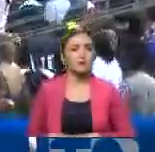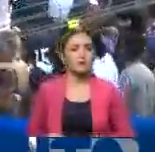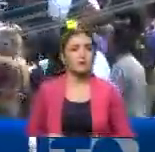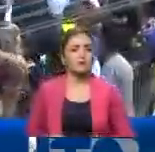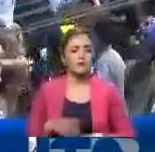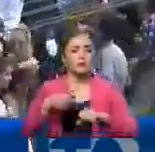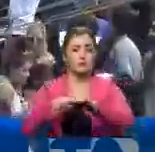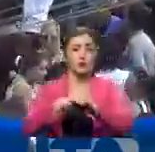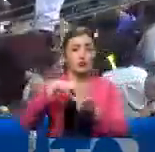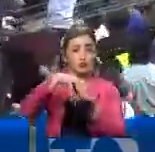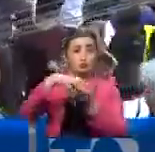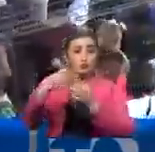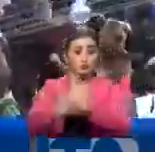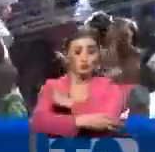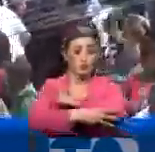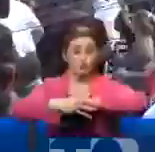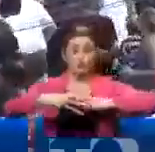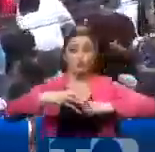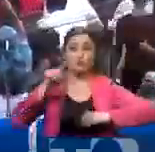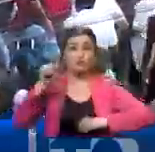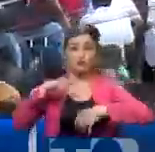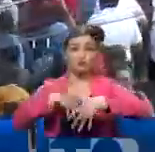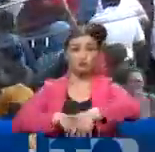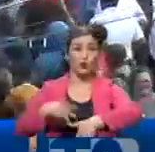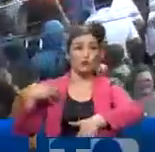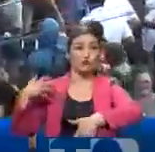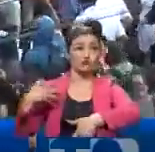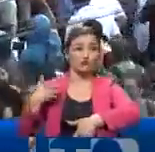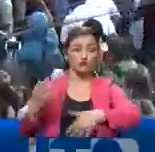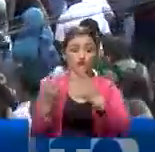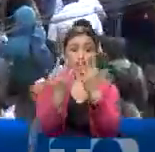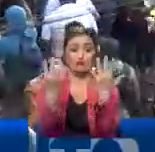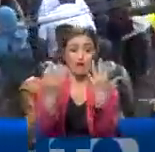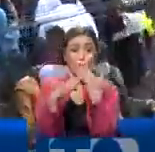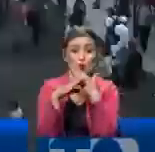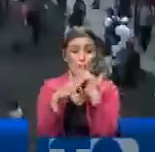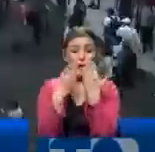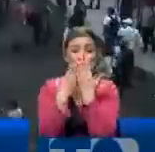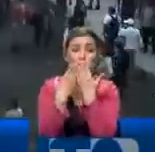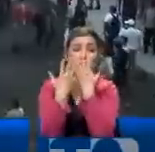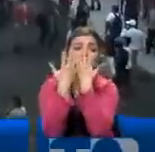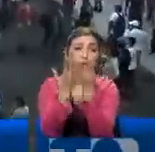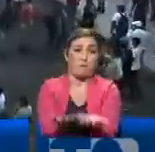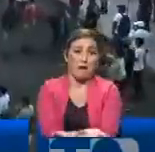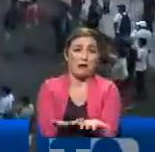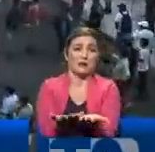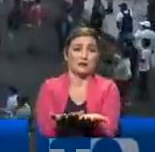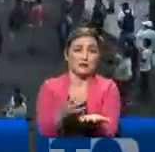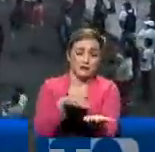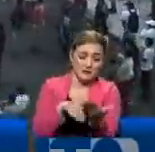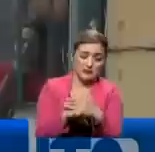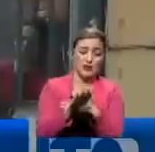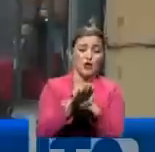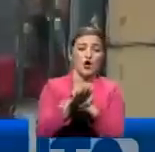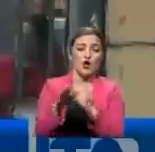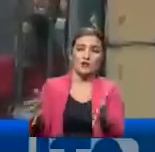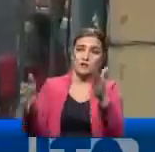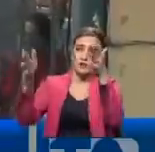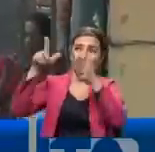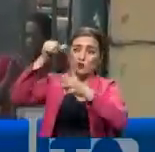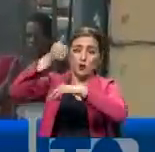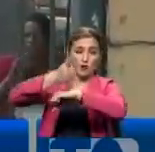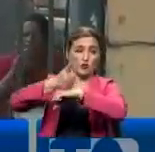En Macas, provincia de Morona, Santiago, los manifestantes tumbaron los cercos policiales y así se tomaron la gobernación.